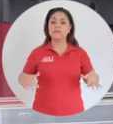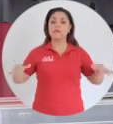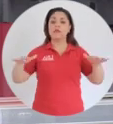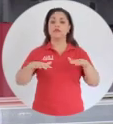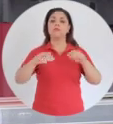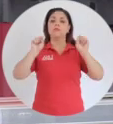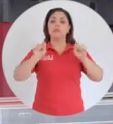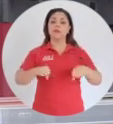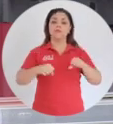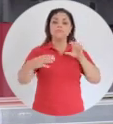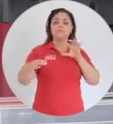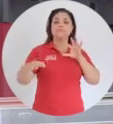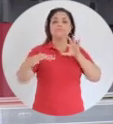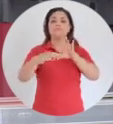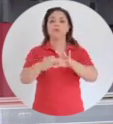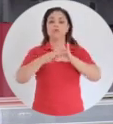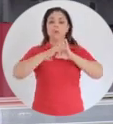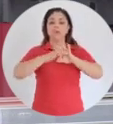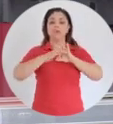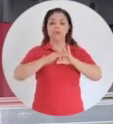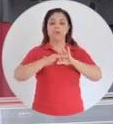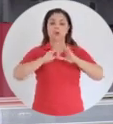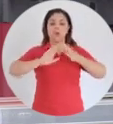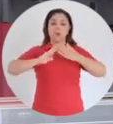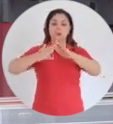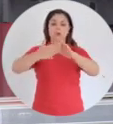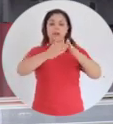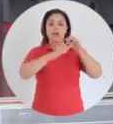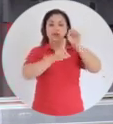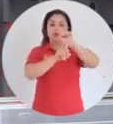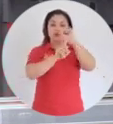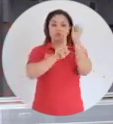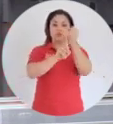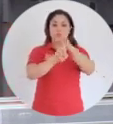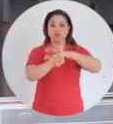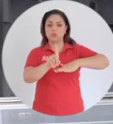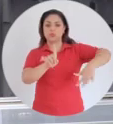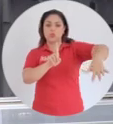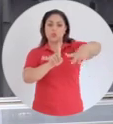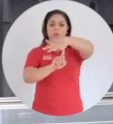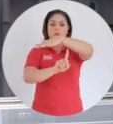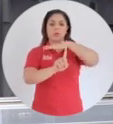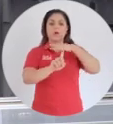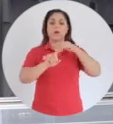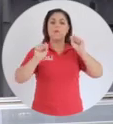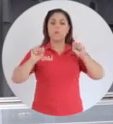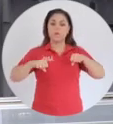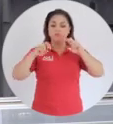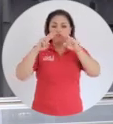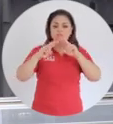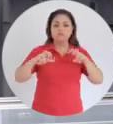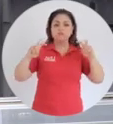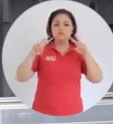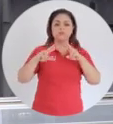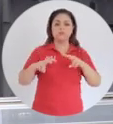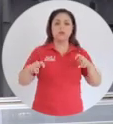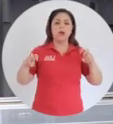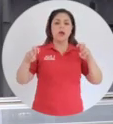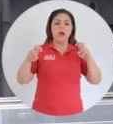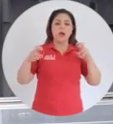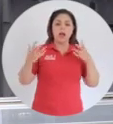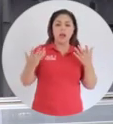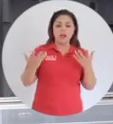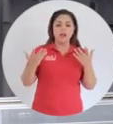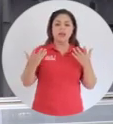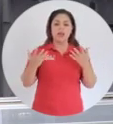podemos vincular y unir como comunidad sociológica, y en donde pues hacemos ese análisis, ese recorrido de